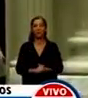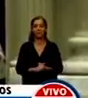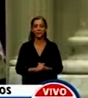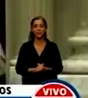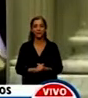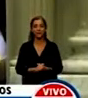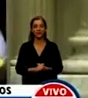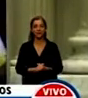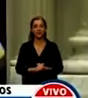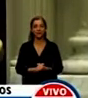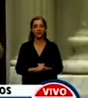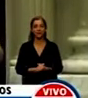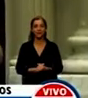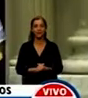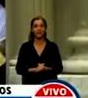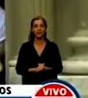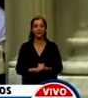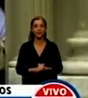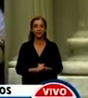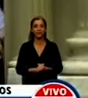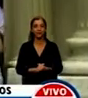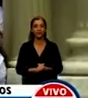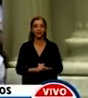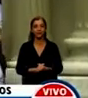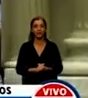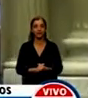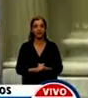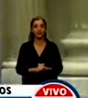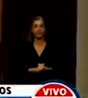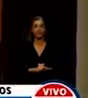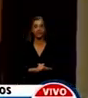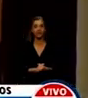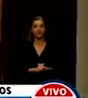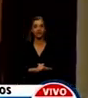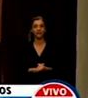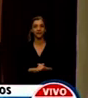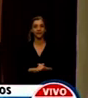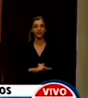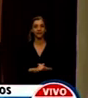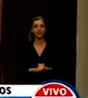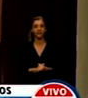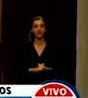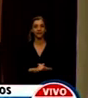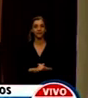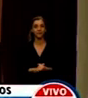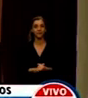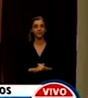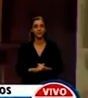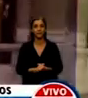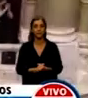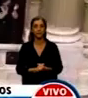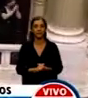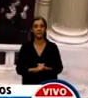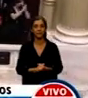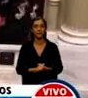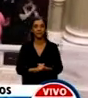sin goces de haberes y esos haberes los paga. Entonces, sí, el empleador no los tiene que pagar. El tiempo que te lleve